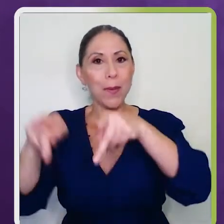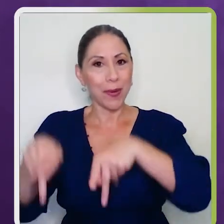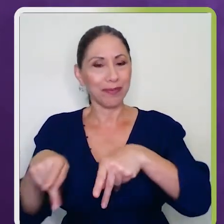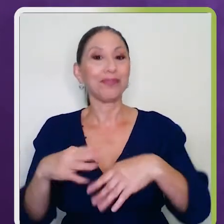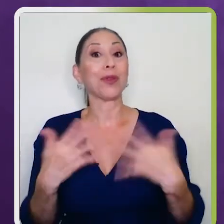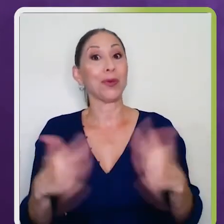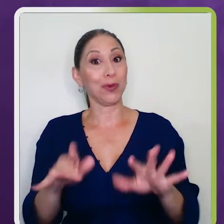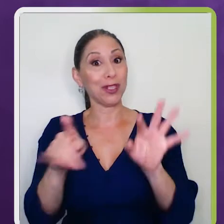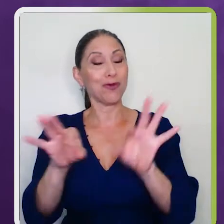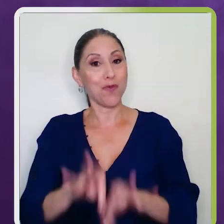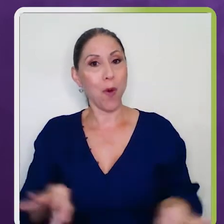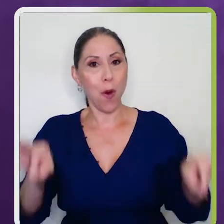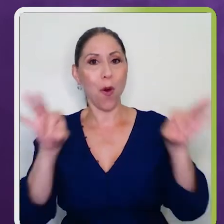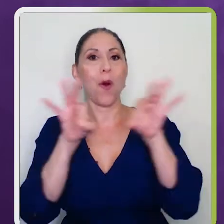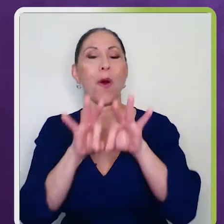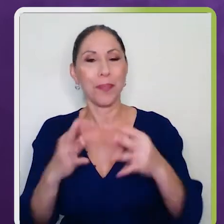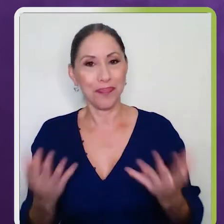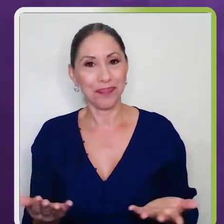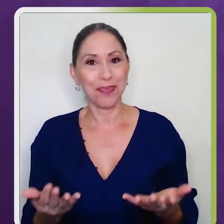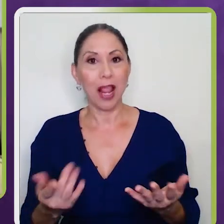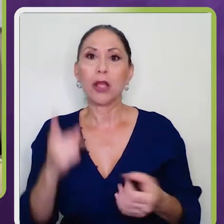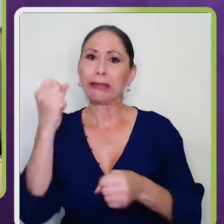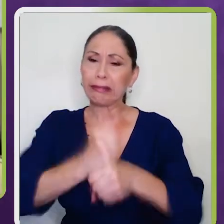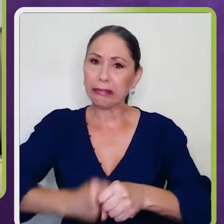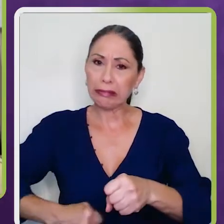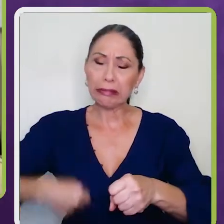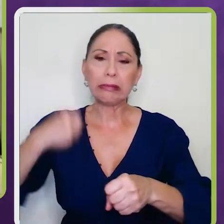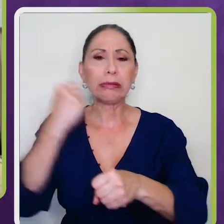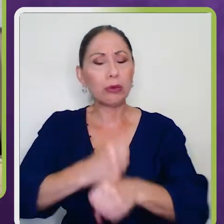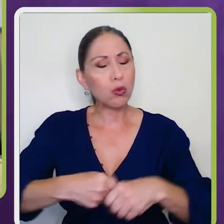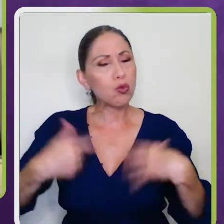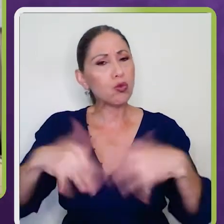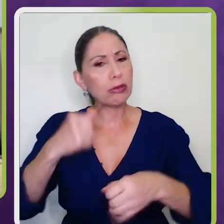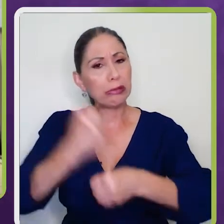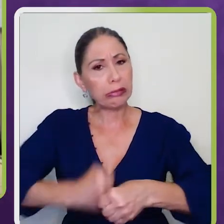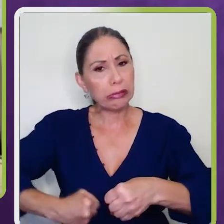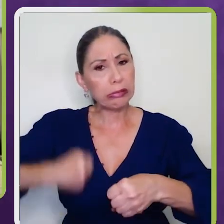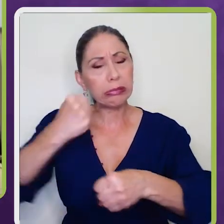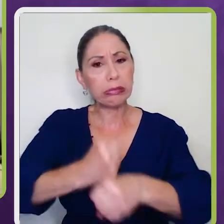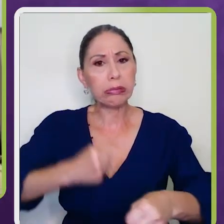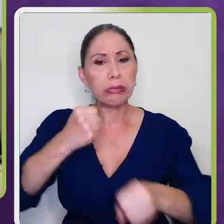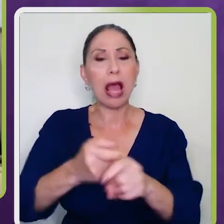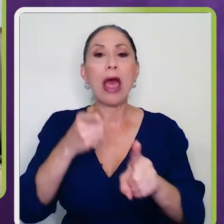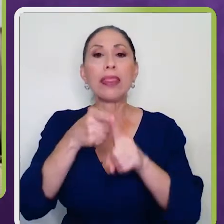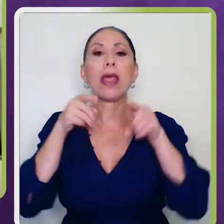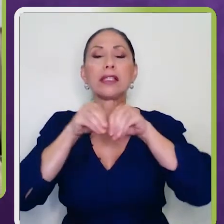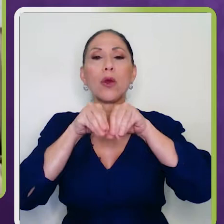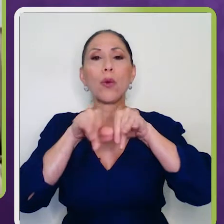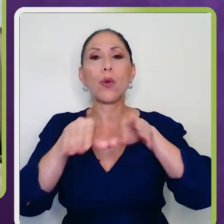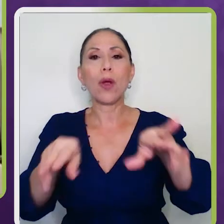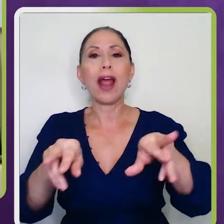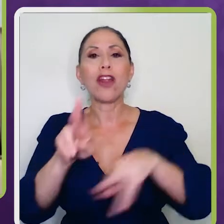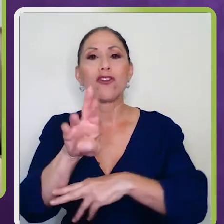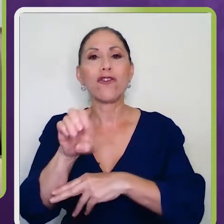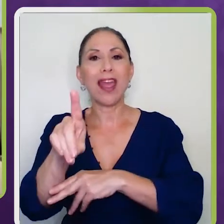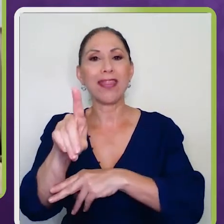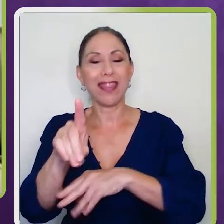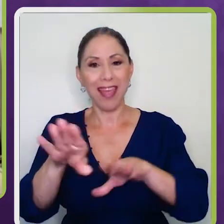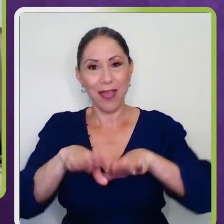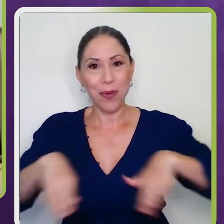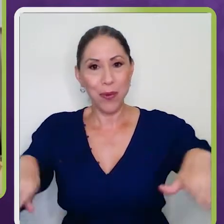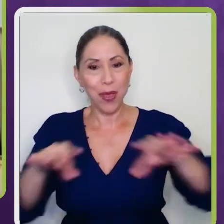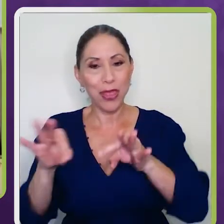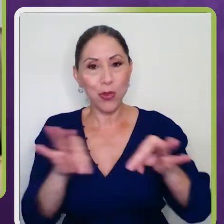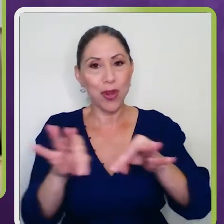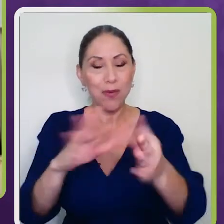que es lo importante, ¿verdad? Entonces, hay un trabajo muy grande desde la red de turismo accesible,